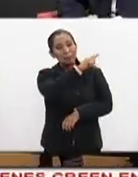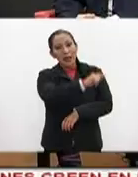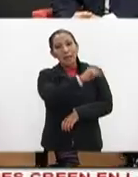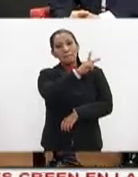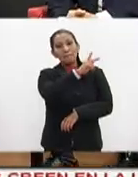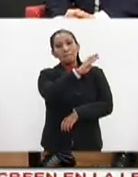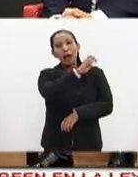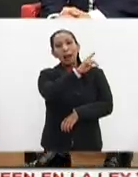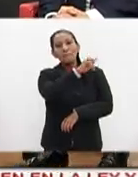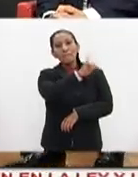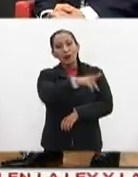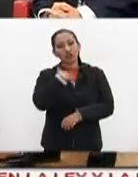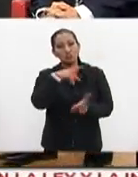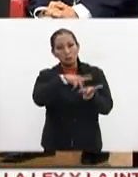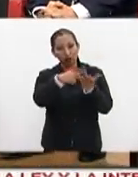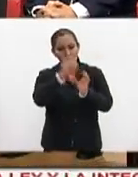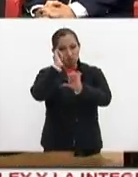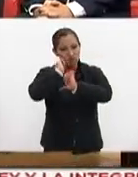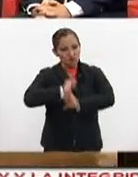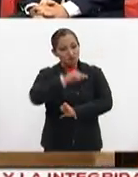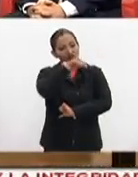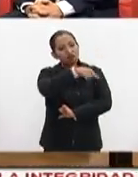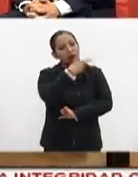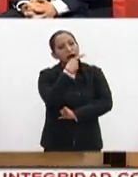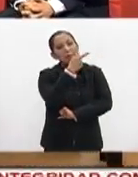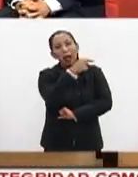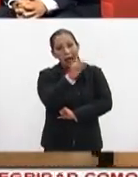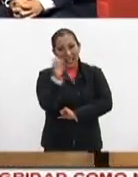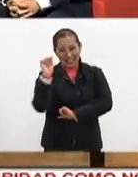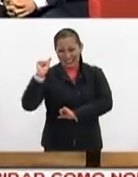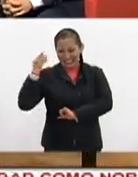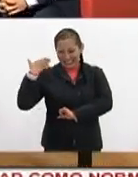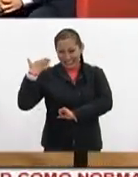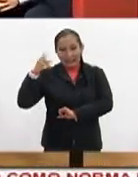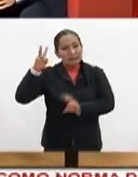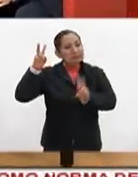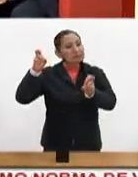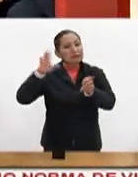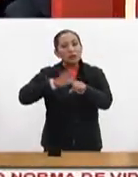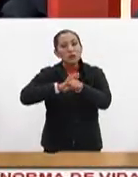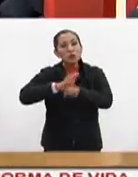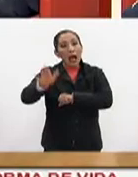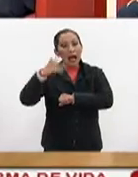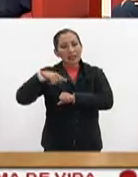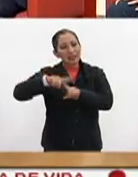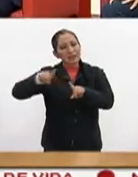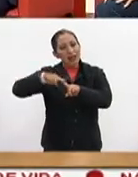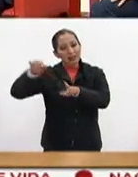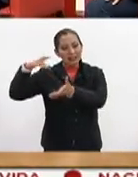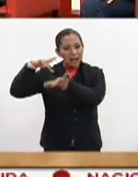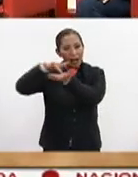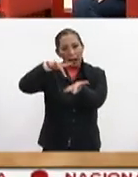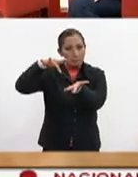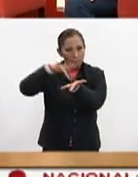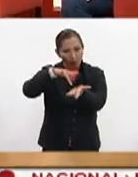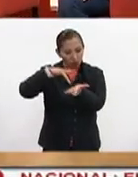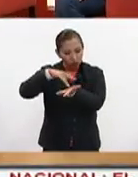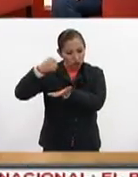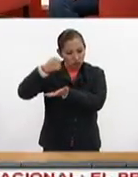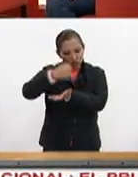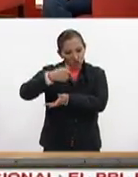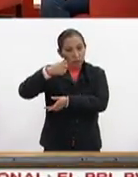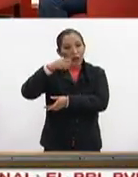Valpeos, director de proyectos de Fundación Dharma, quienes nos van a hablar, como decíamos hace unos instantes, pues de una serie de apoyos que